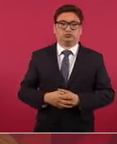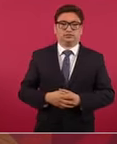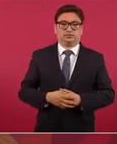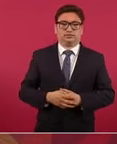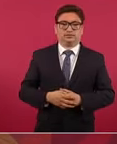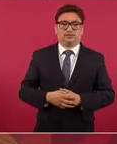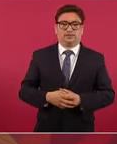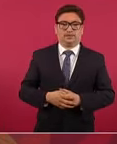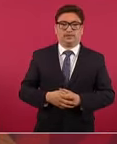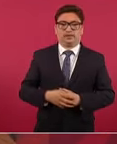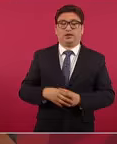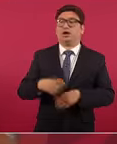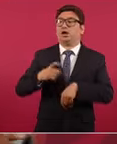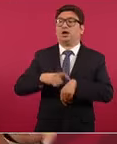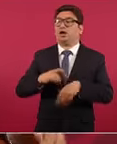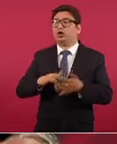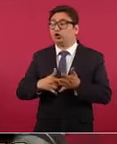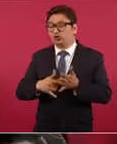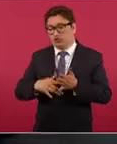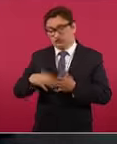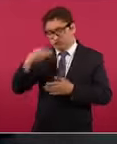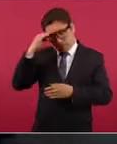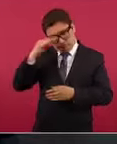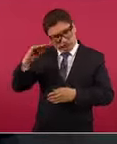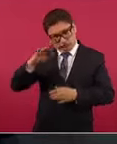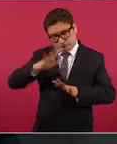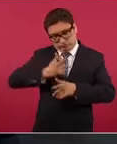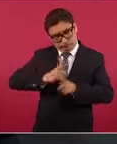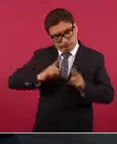qué horas son las que usted quiera que sea sr